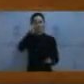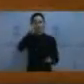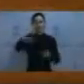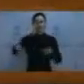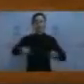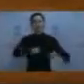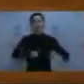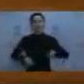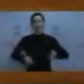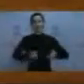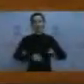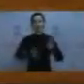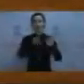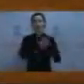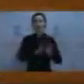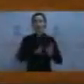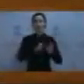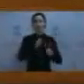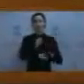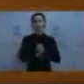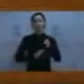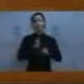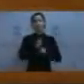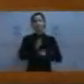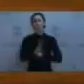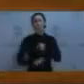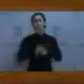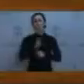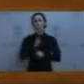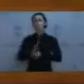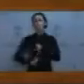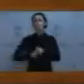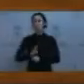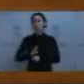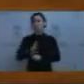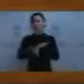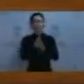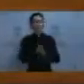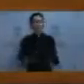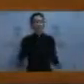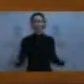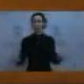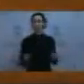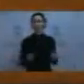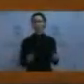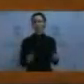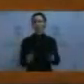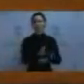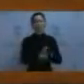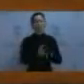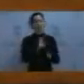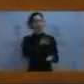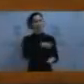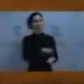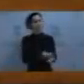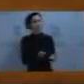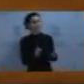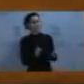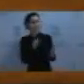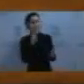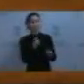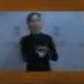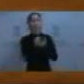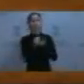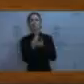repiten legislatura tras legislatura, pero aquí nadie se llega a gato al agua. Esto ya me parece que es la consejería, no lo digo por usted, porque aquí hay más